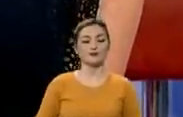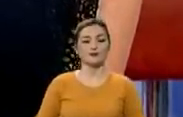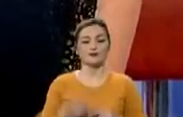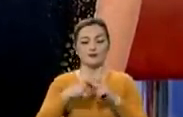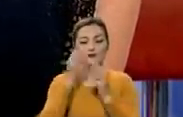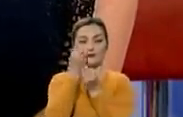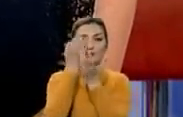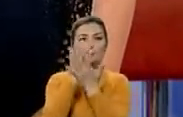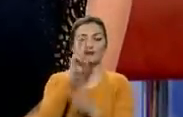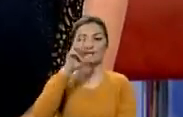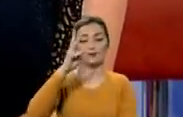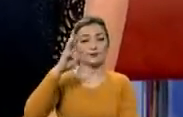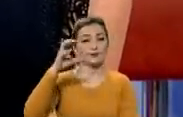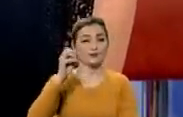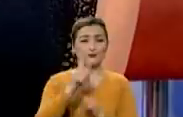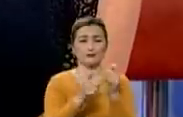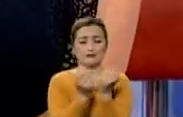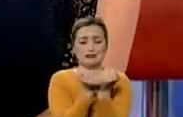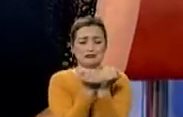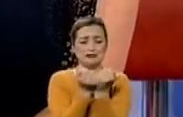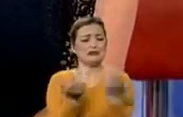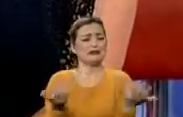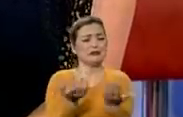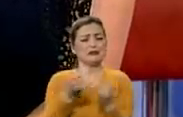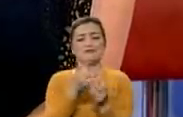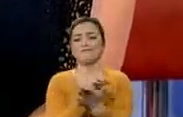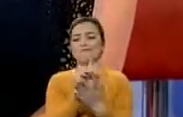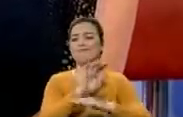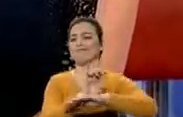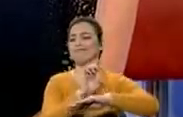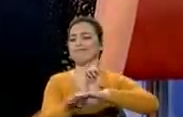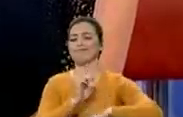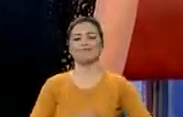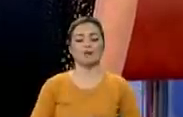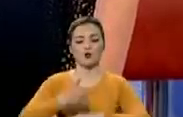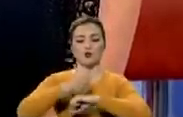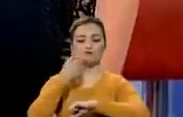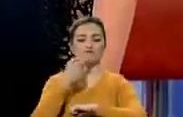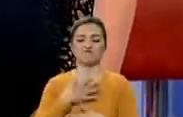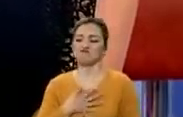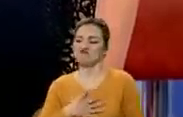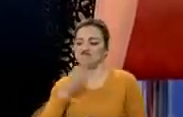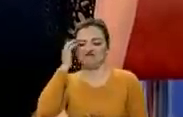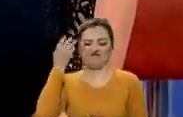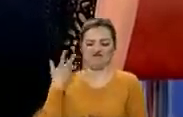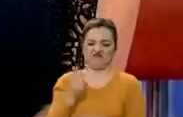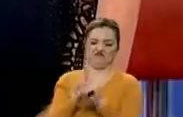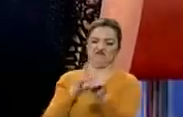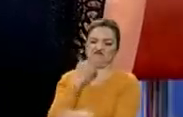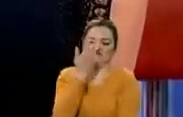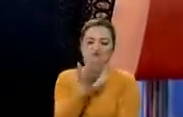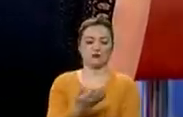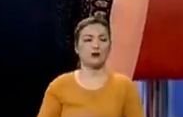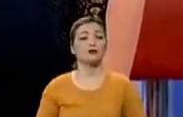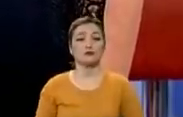que 360 aglomeraciones se registraron este fin de semana en el país. Según las autoridades, la ciudadanía se relaja y se olvida de cumplir el distanciamiento